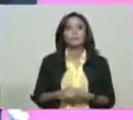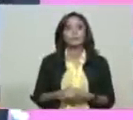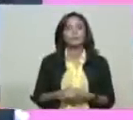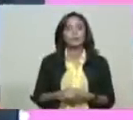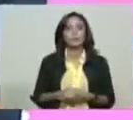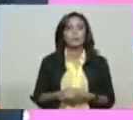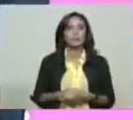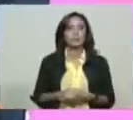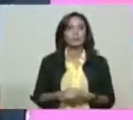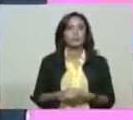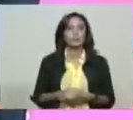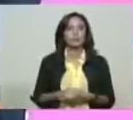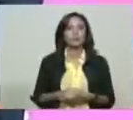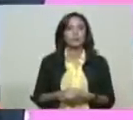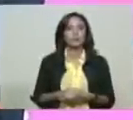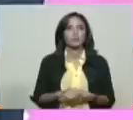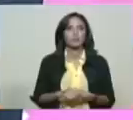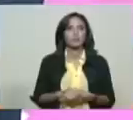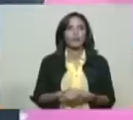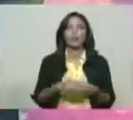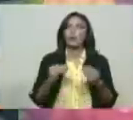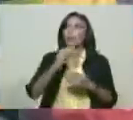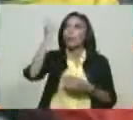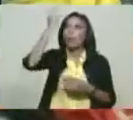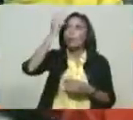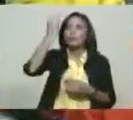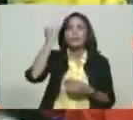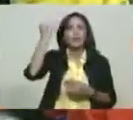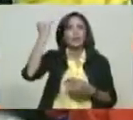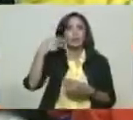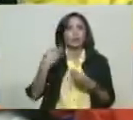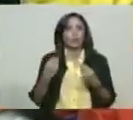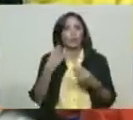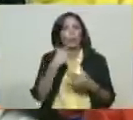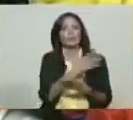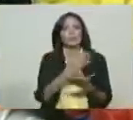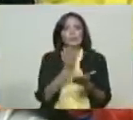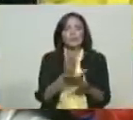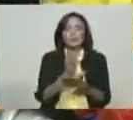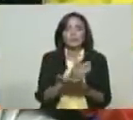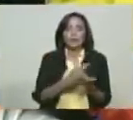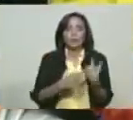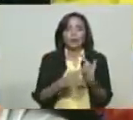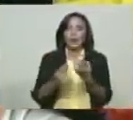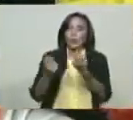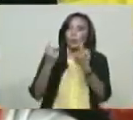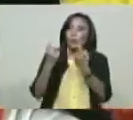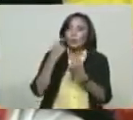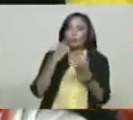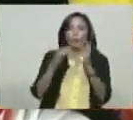demostración de esa conciencia ha sido abrumadora,